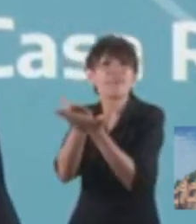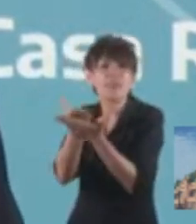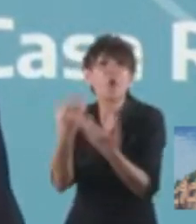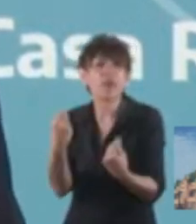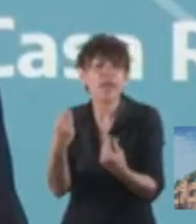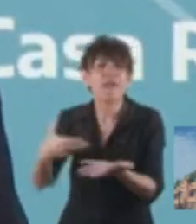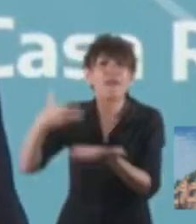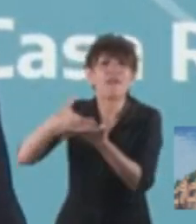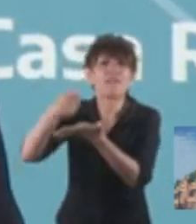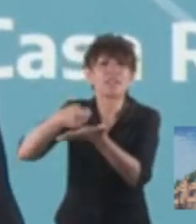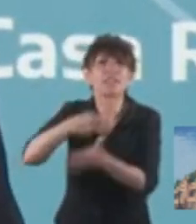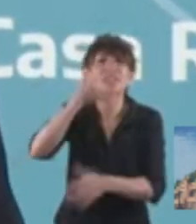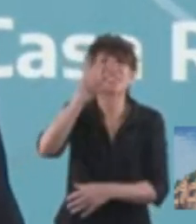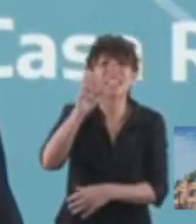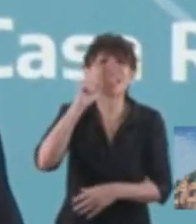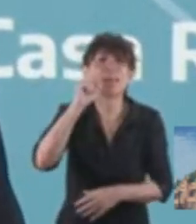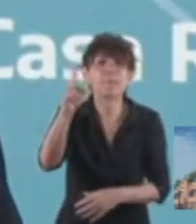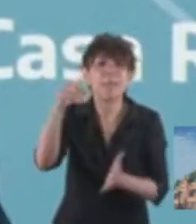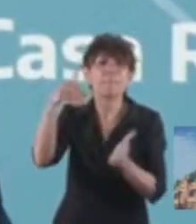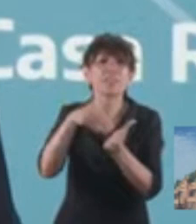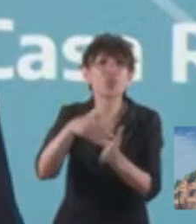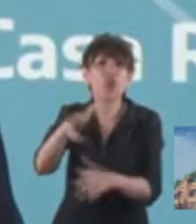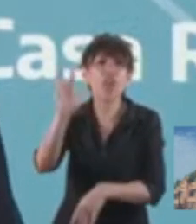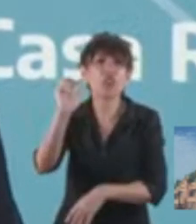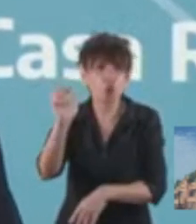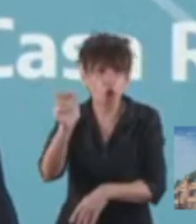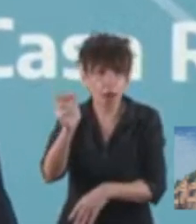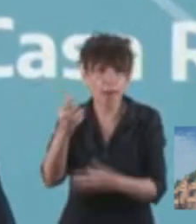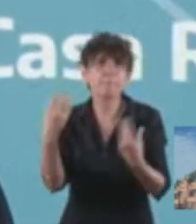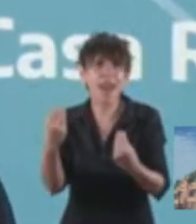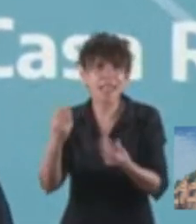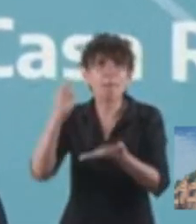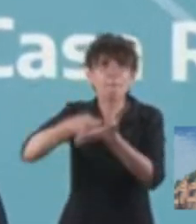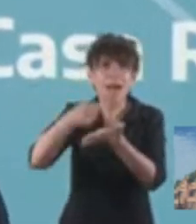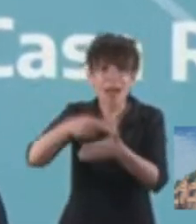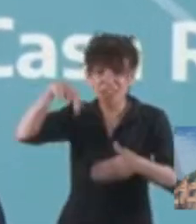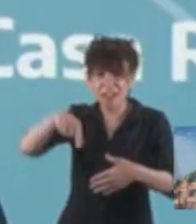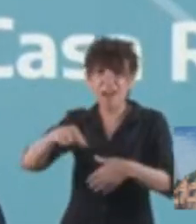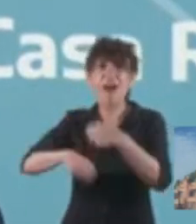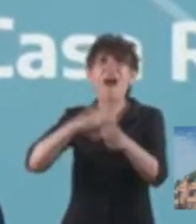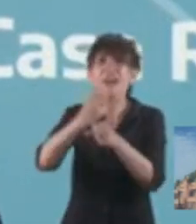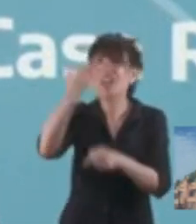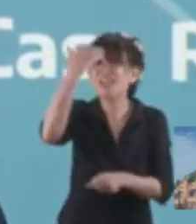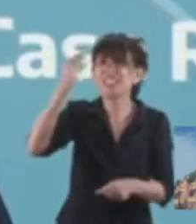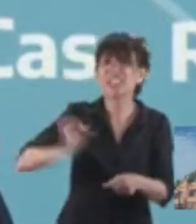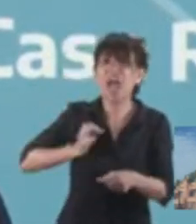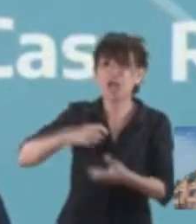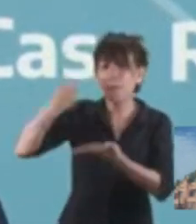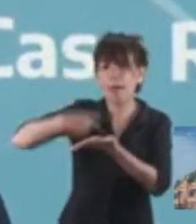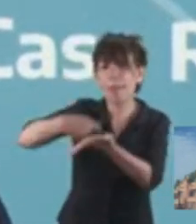de 30.000 millones de dólares a financiarse en 15 años para todas las horas del Norte